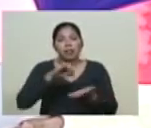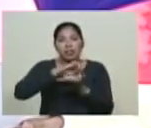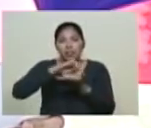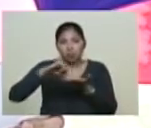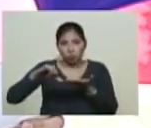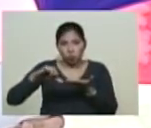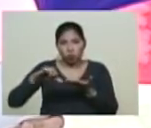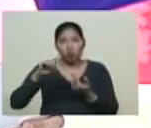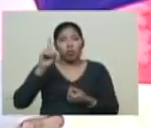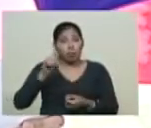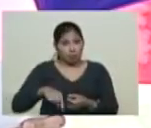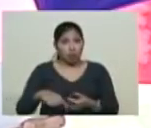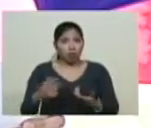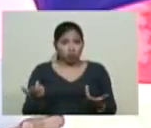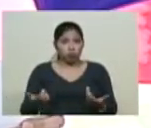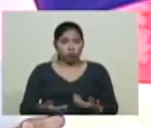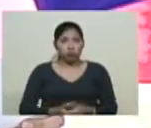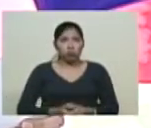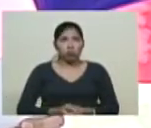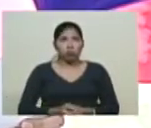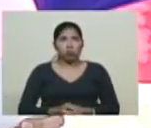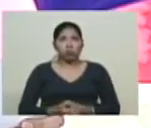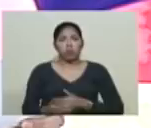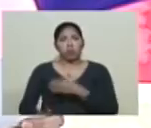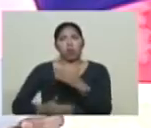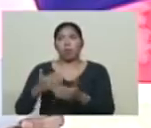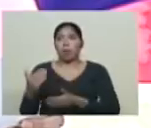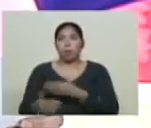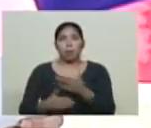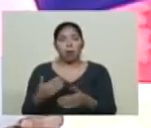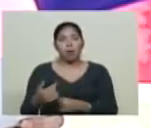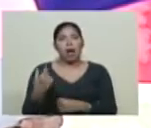va, bueno, a buen ritmo. Llevamos